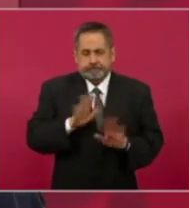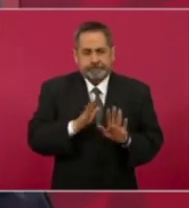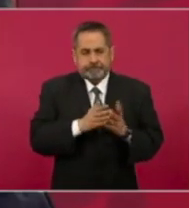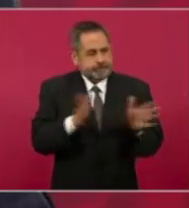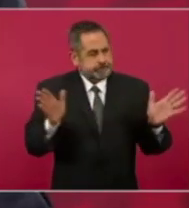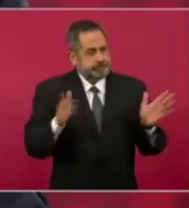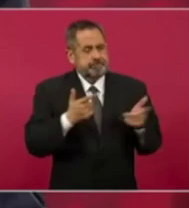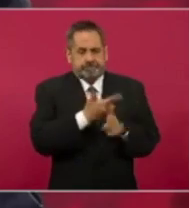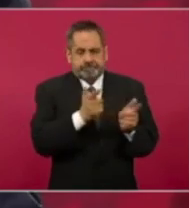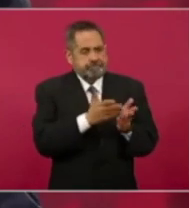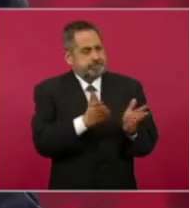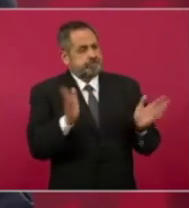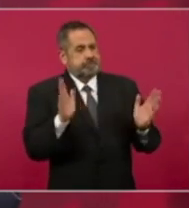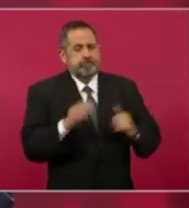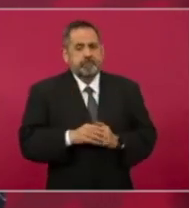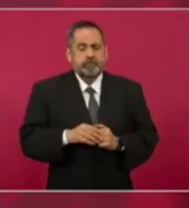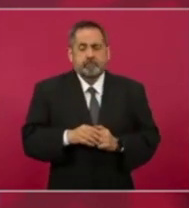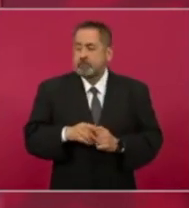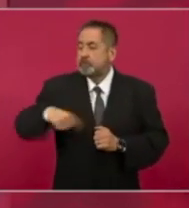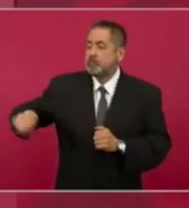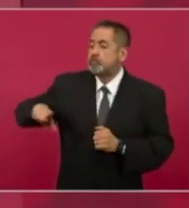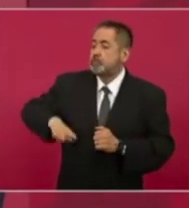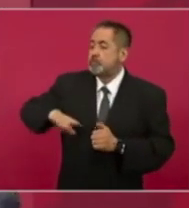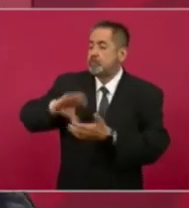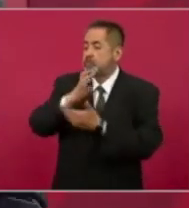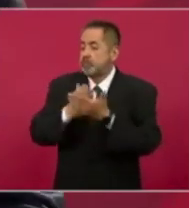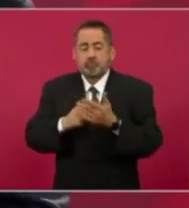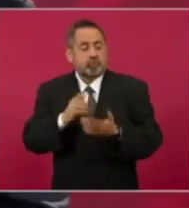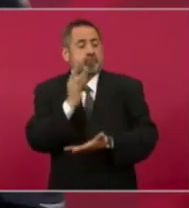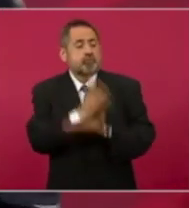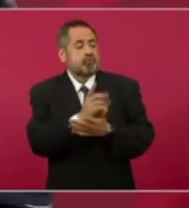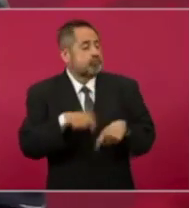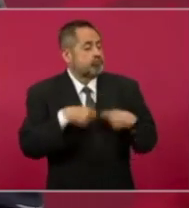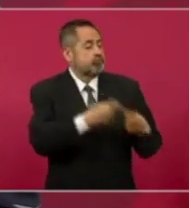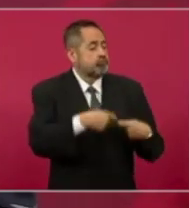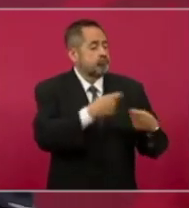no se otorgan